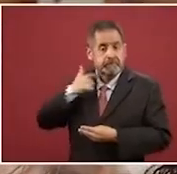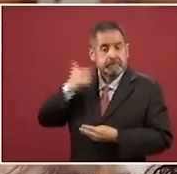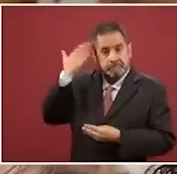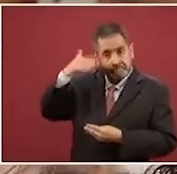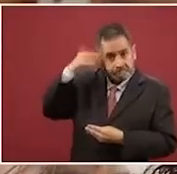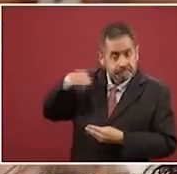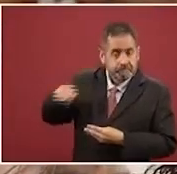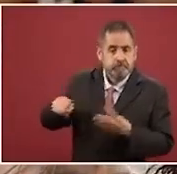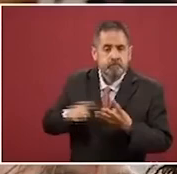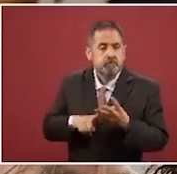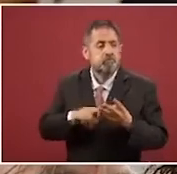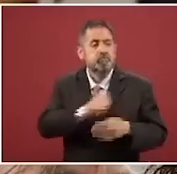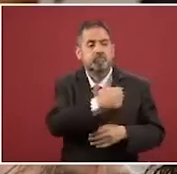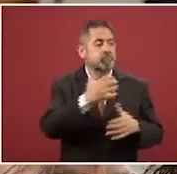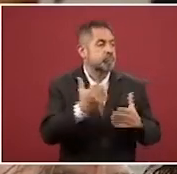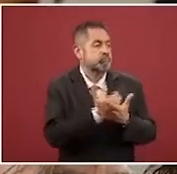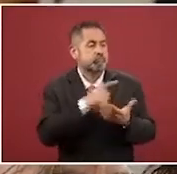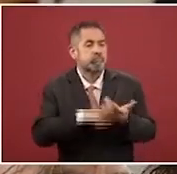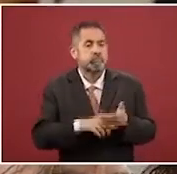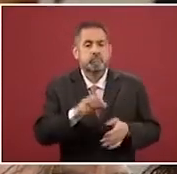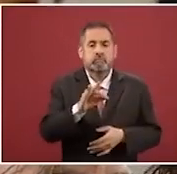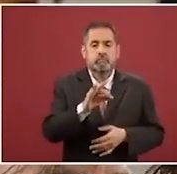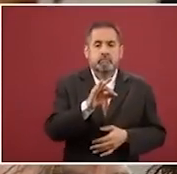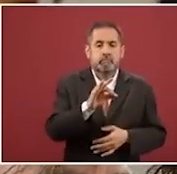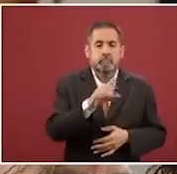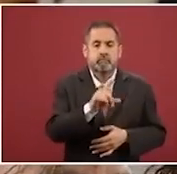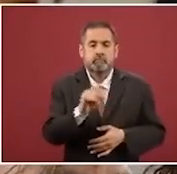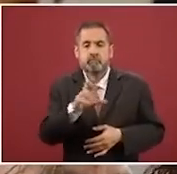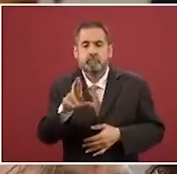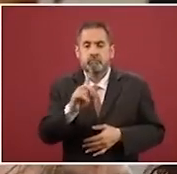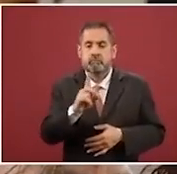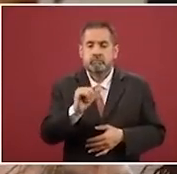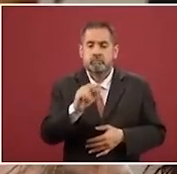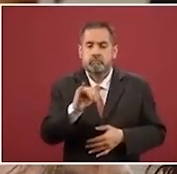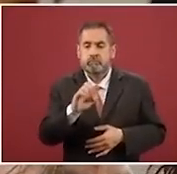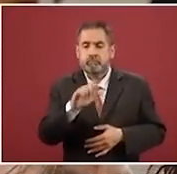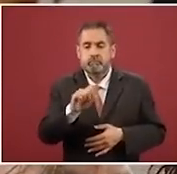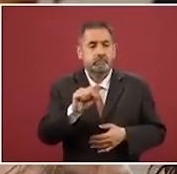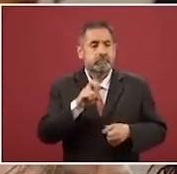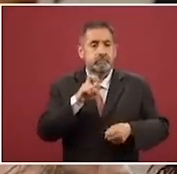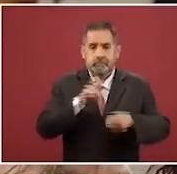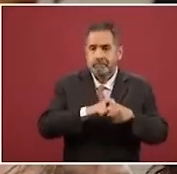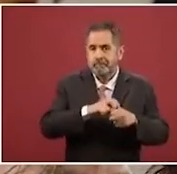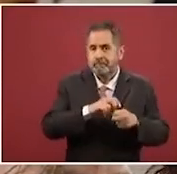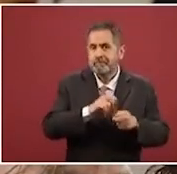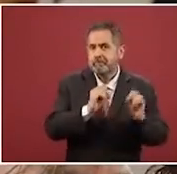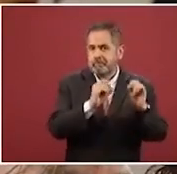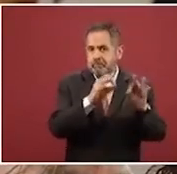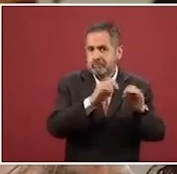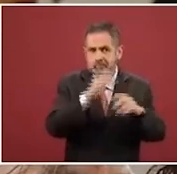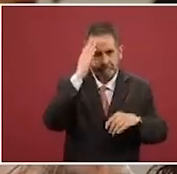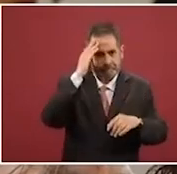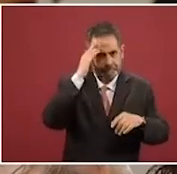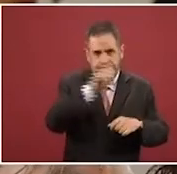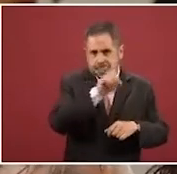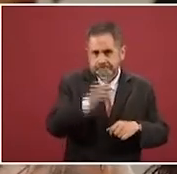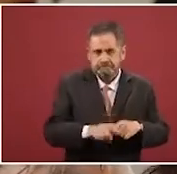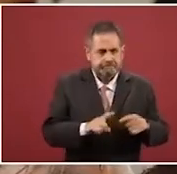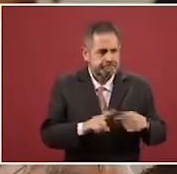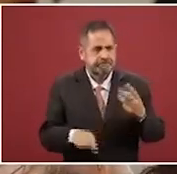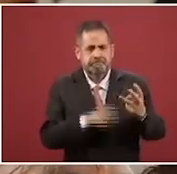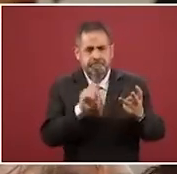Otra empresa que ganó fue Daniel Flor, que también tiene su sede en Texas, y la otra empresa que